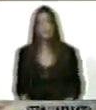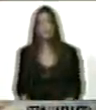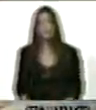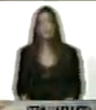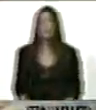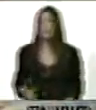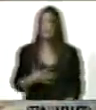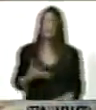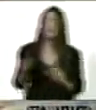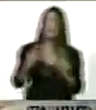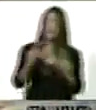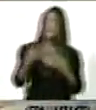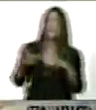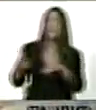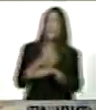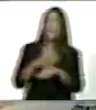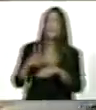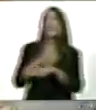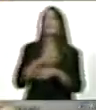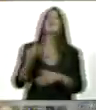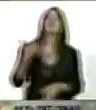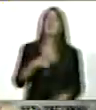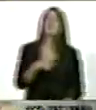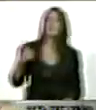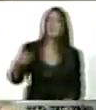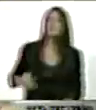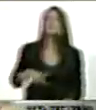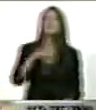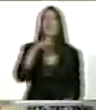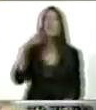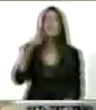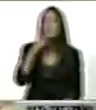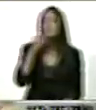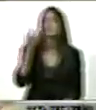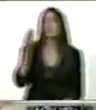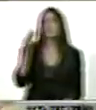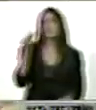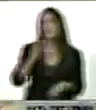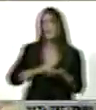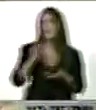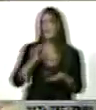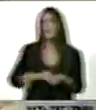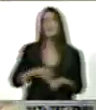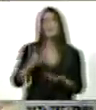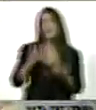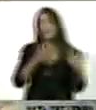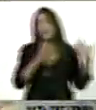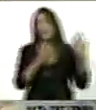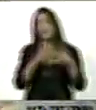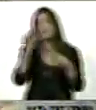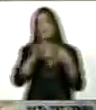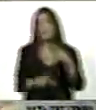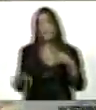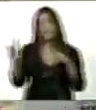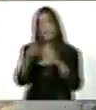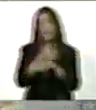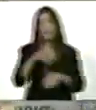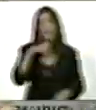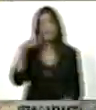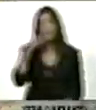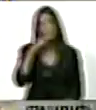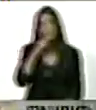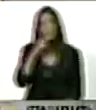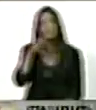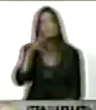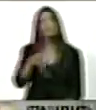nuestras relaciones con los gobiernos chinos, rusos, varias veces ha establecido en las últimas semanas el gobierno ruso su